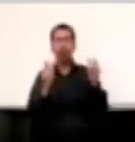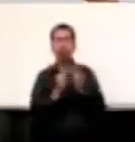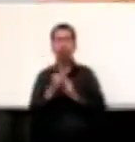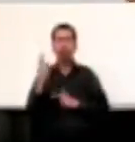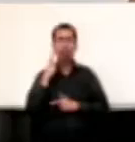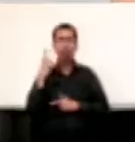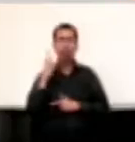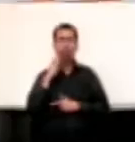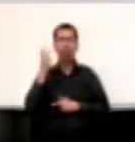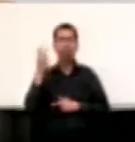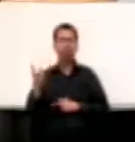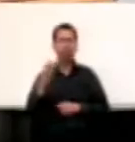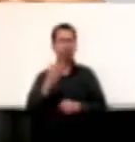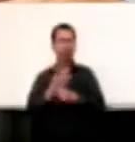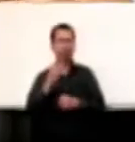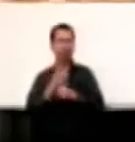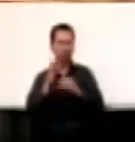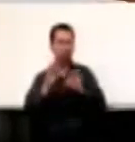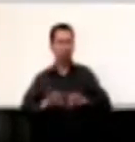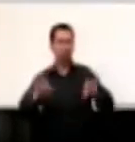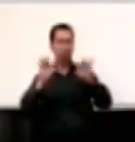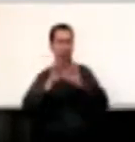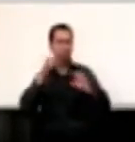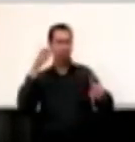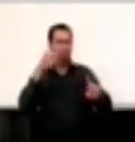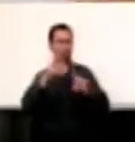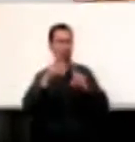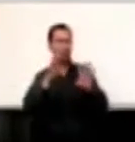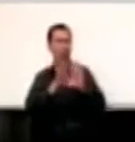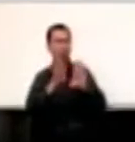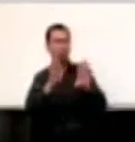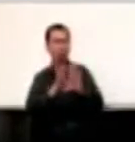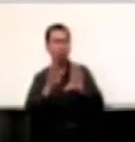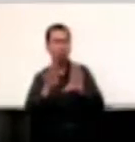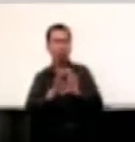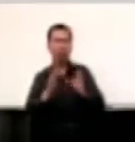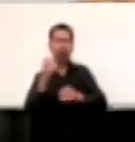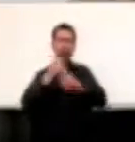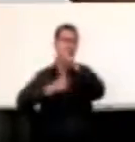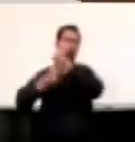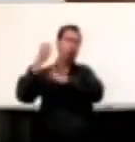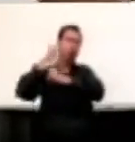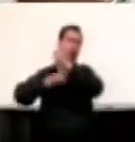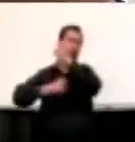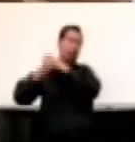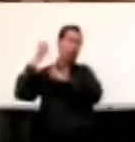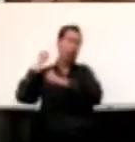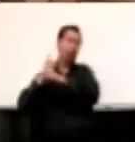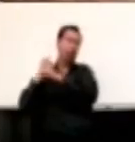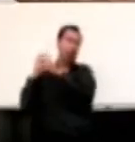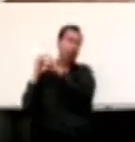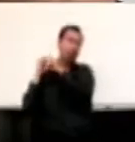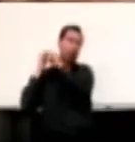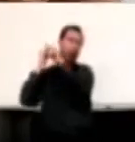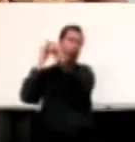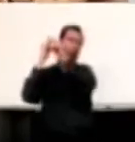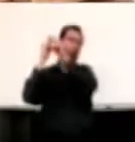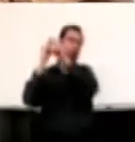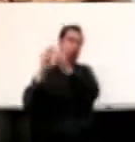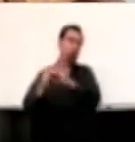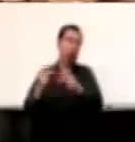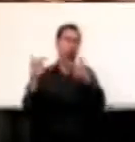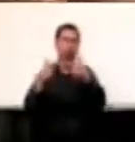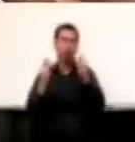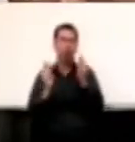dice Fernando, más que prospectiva, creo que lo que tiene más es perspectiva, viene de más atrás, quizás ahí el nombre debemos de